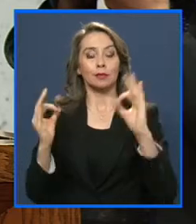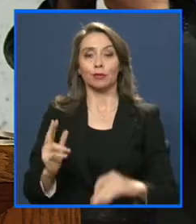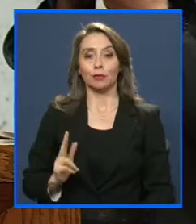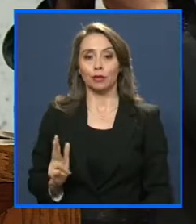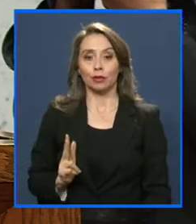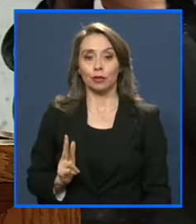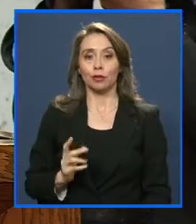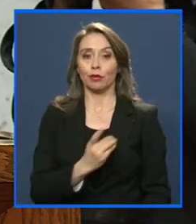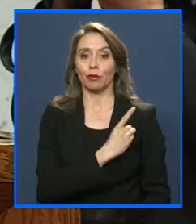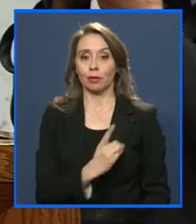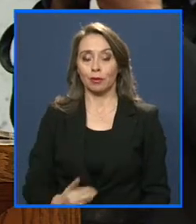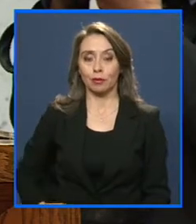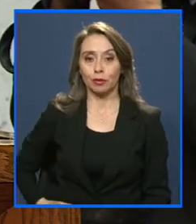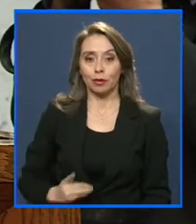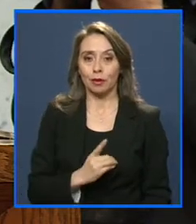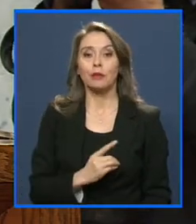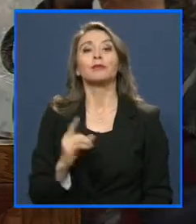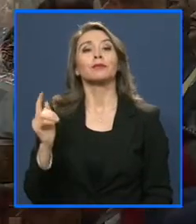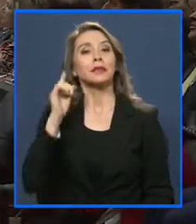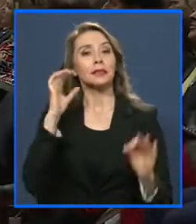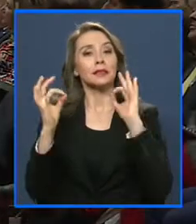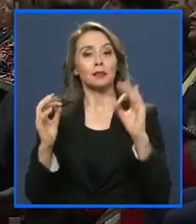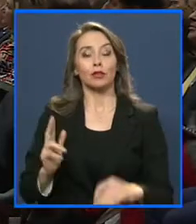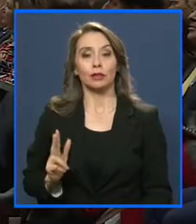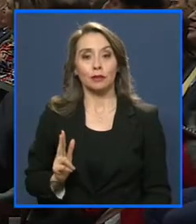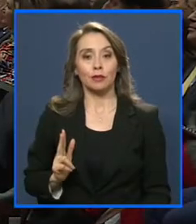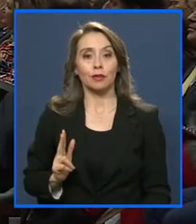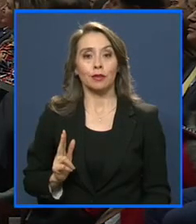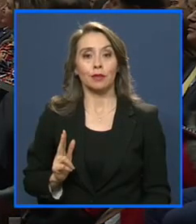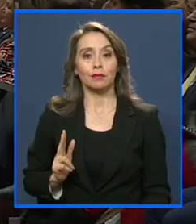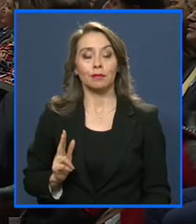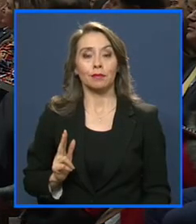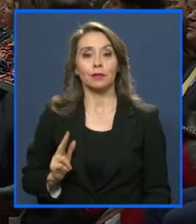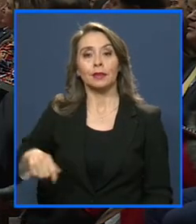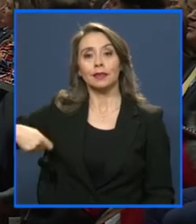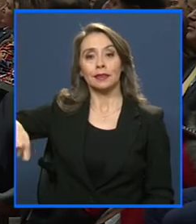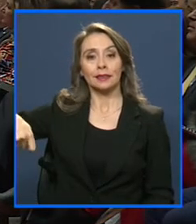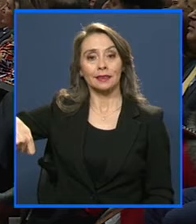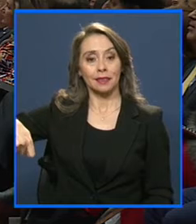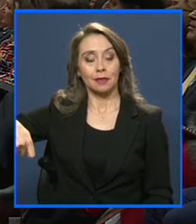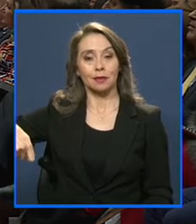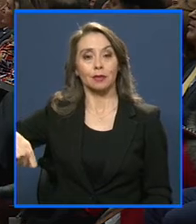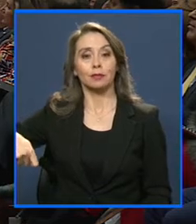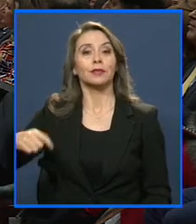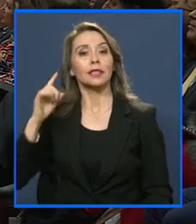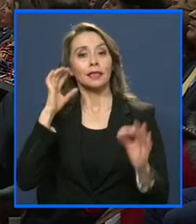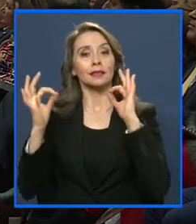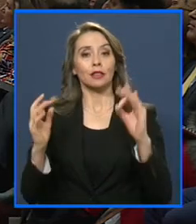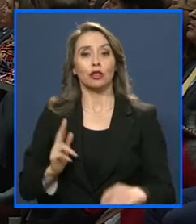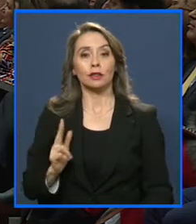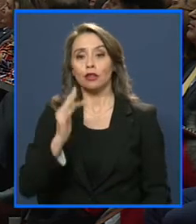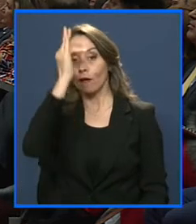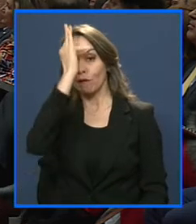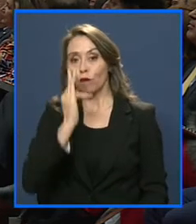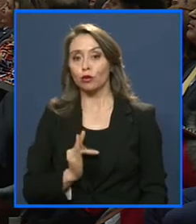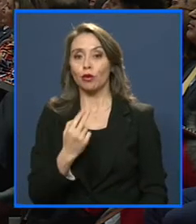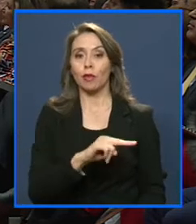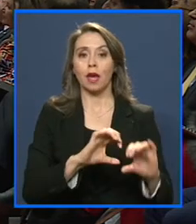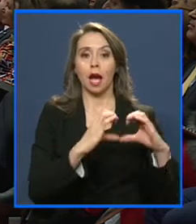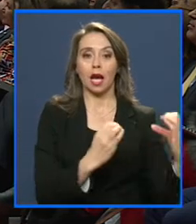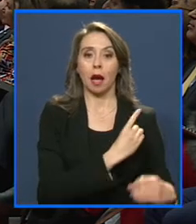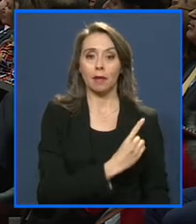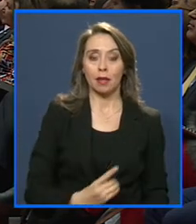diputados señoras y señoras senadores señoras y señores funcionarios de la cámara